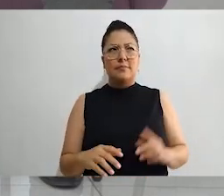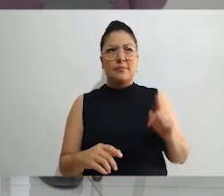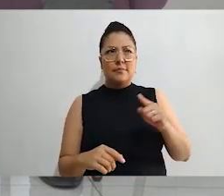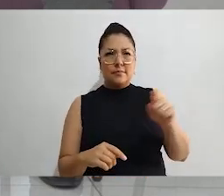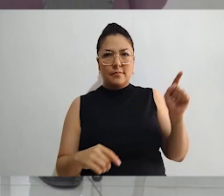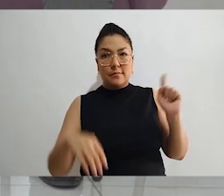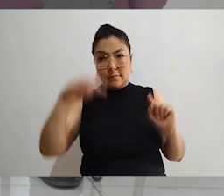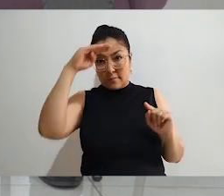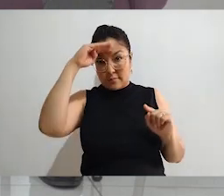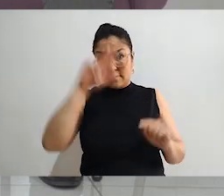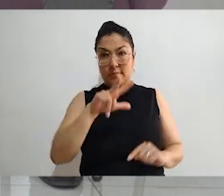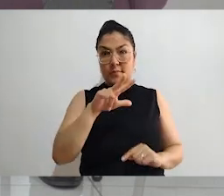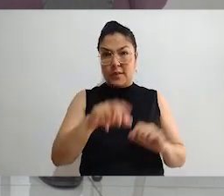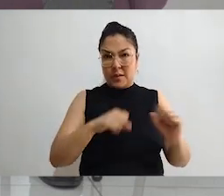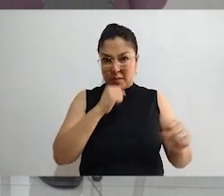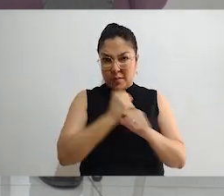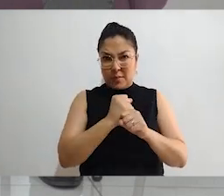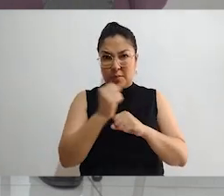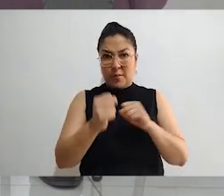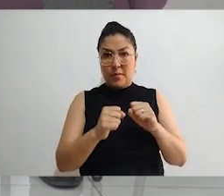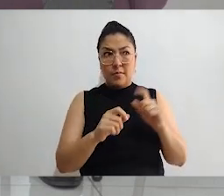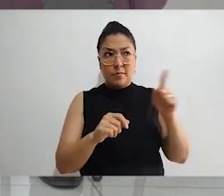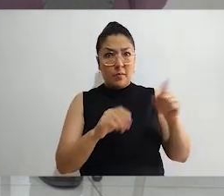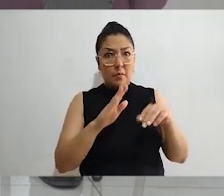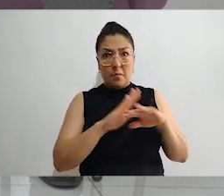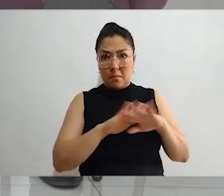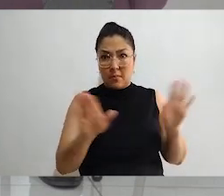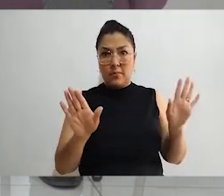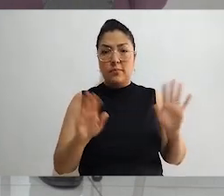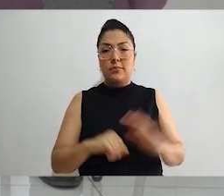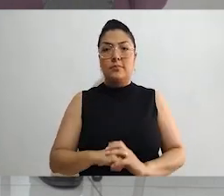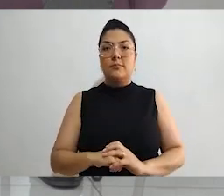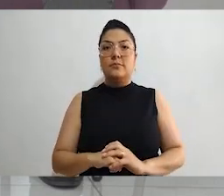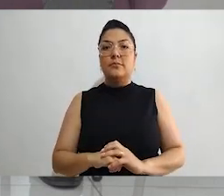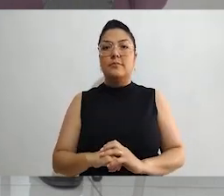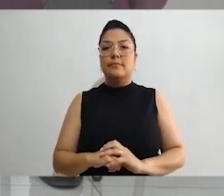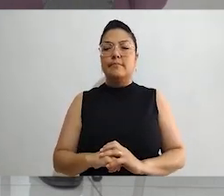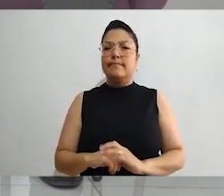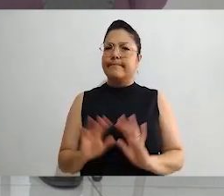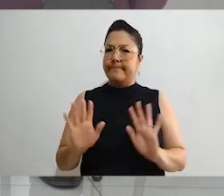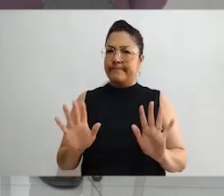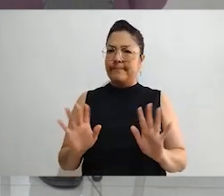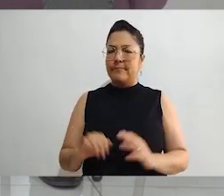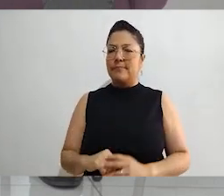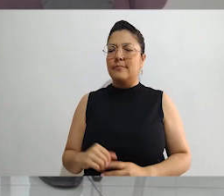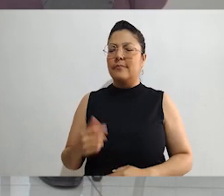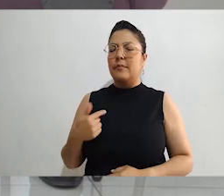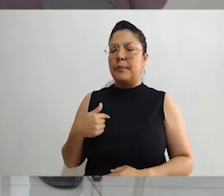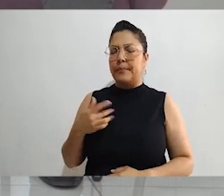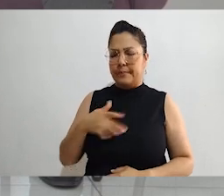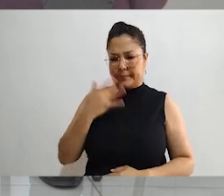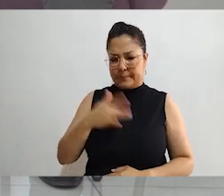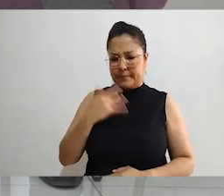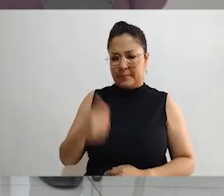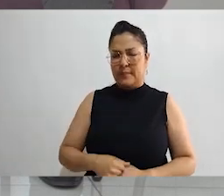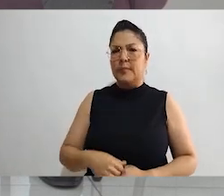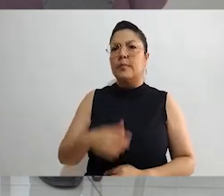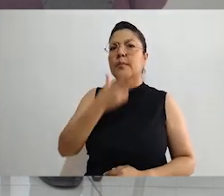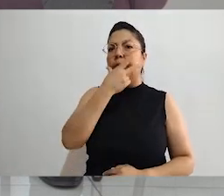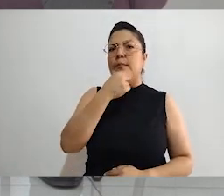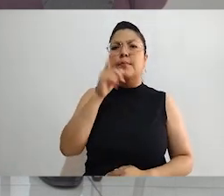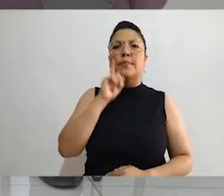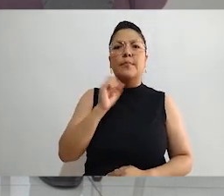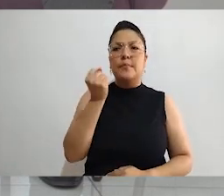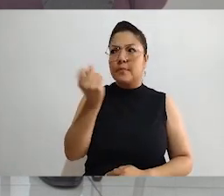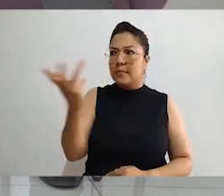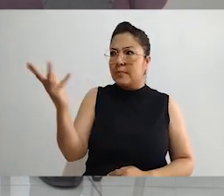mayores de edad que tienen su credencial y que pueden participar. En ese sentido, ¿cuál sería o por qué deberían las y los